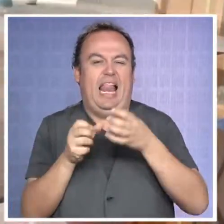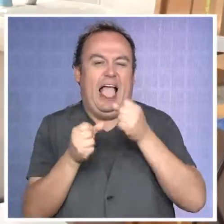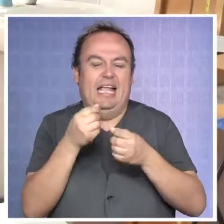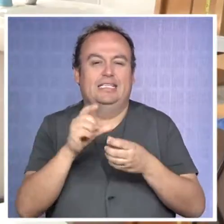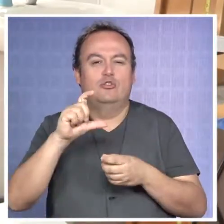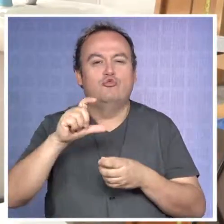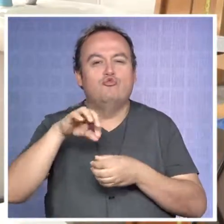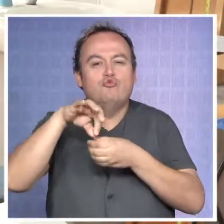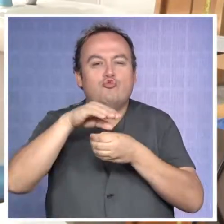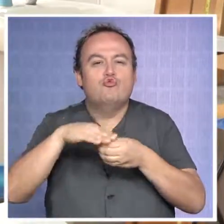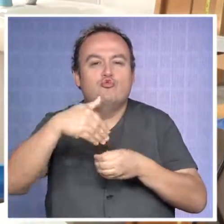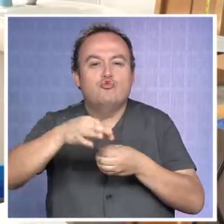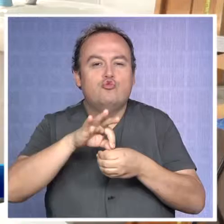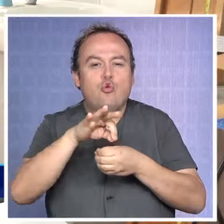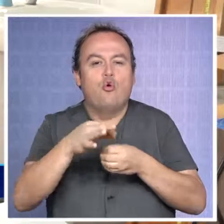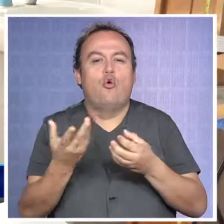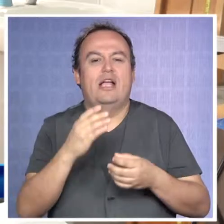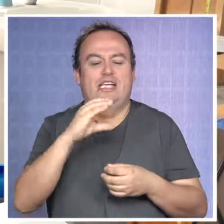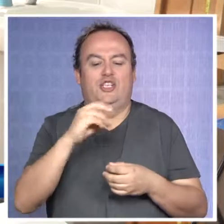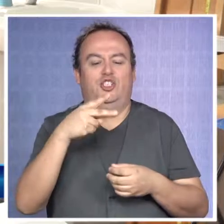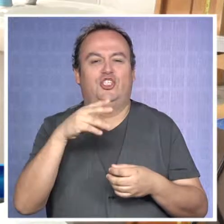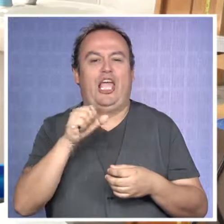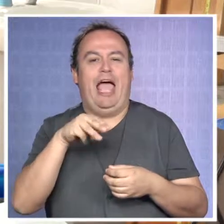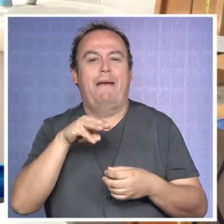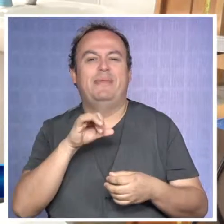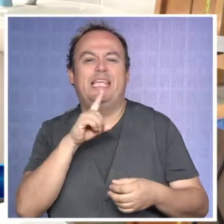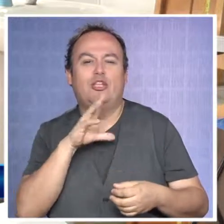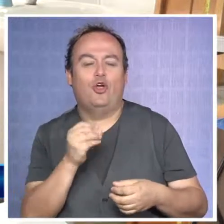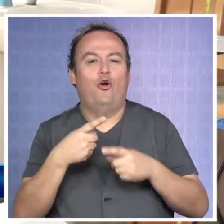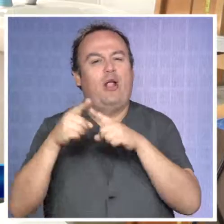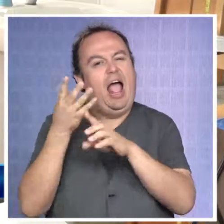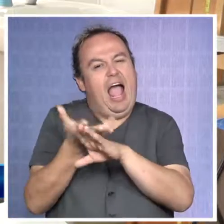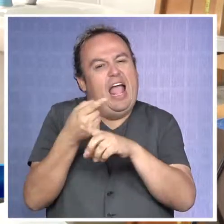el uso de los probióticos, ya sea el chamito u otro tipo